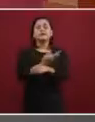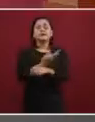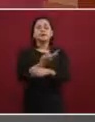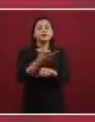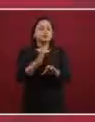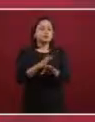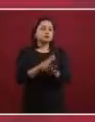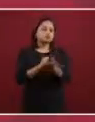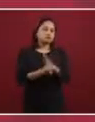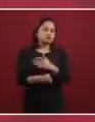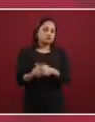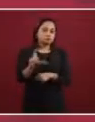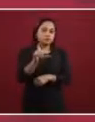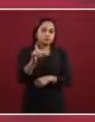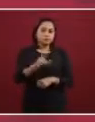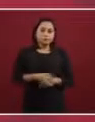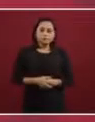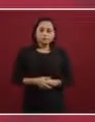cuando